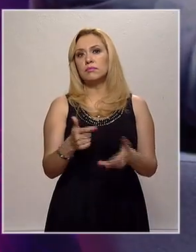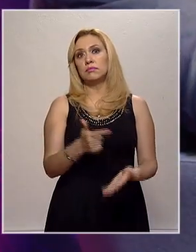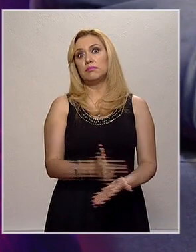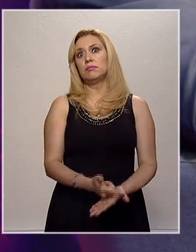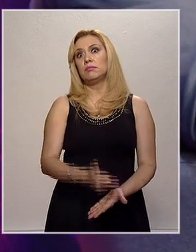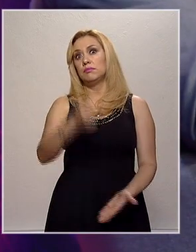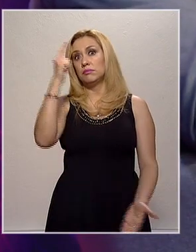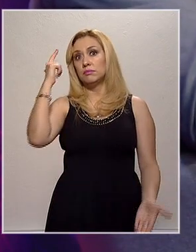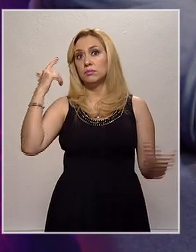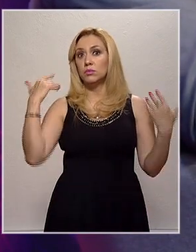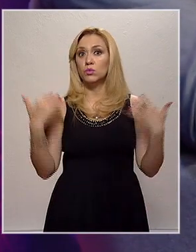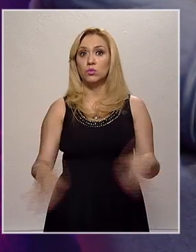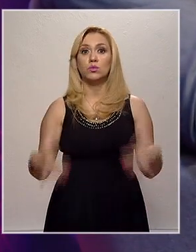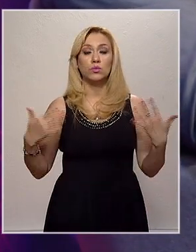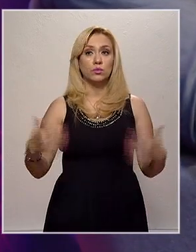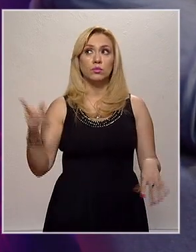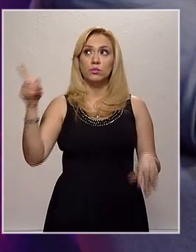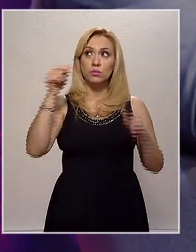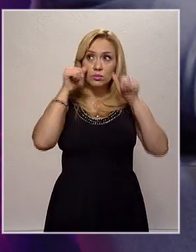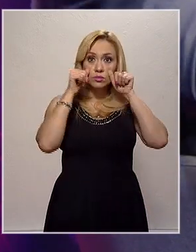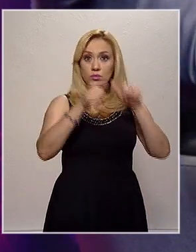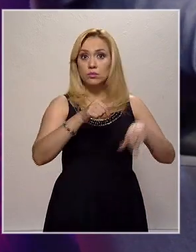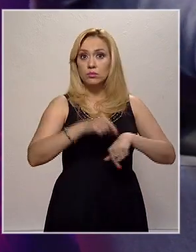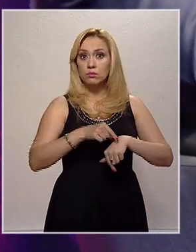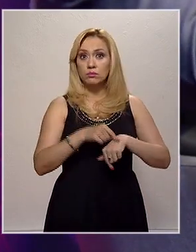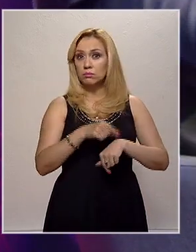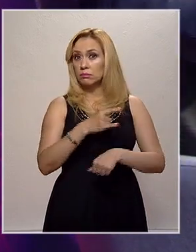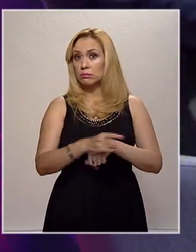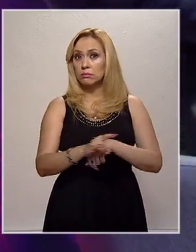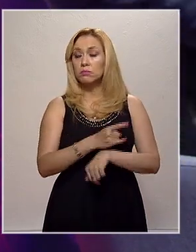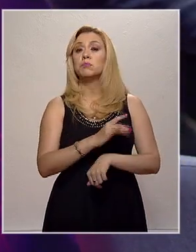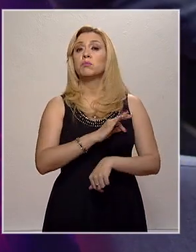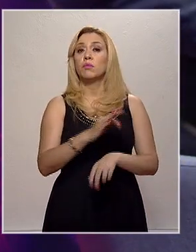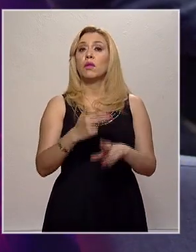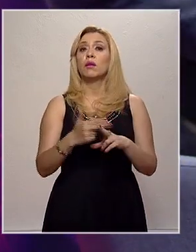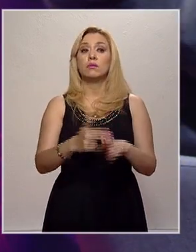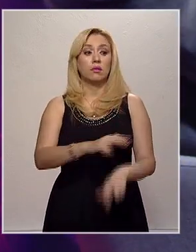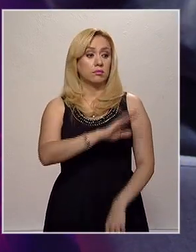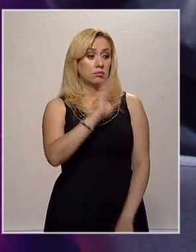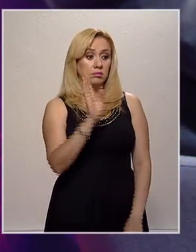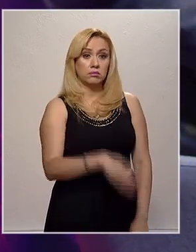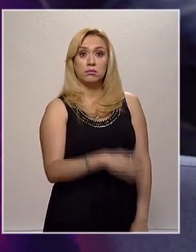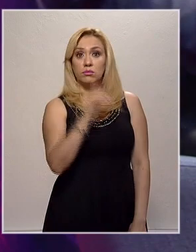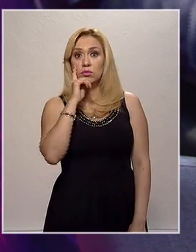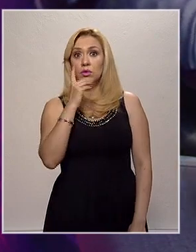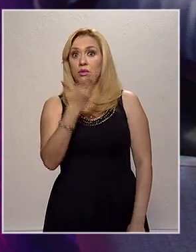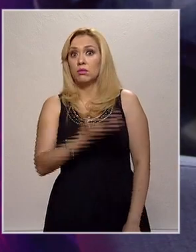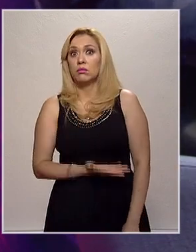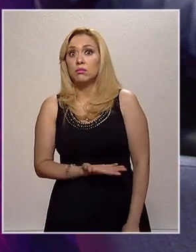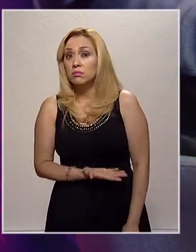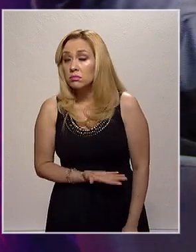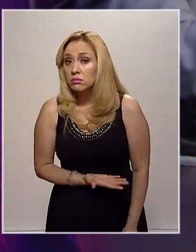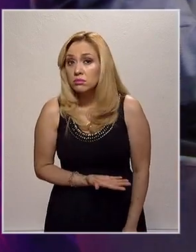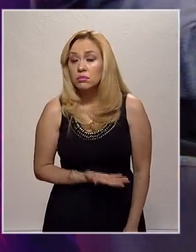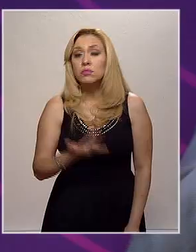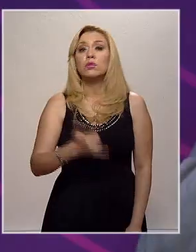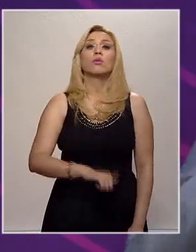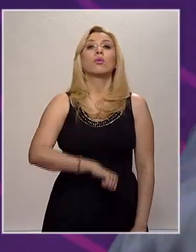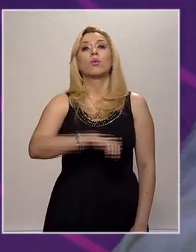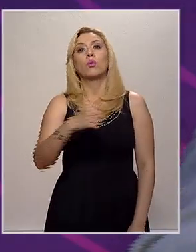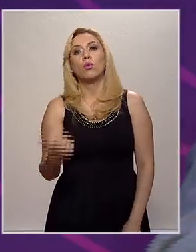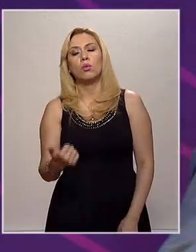e intensidad de un acto de violencia obstétrica puede llegar a constituir hasta la muerte de una mujer, pasando por otro tipo